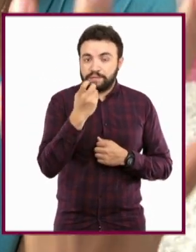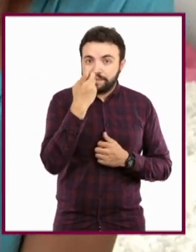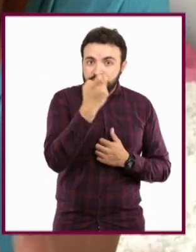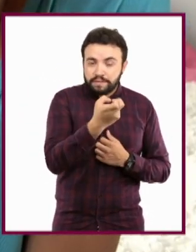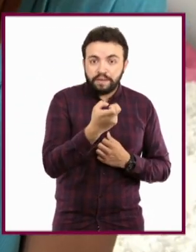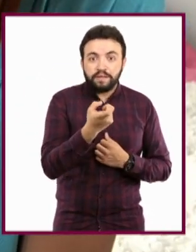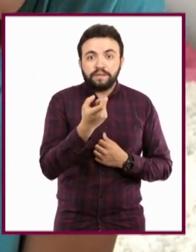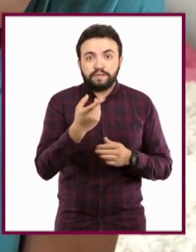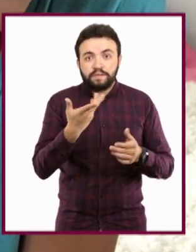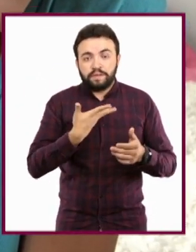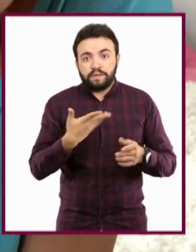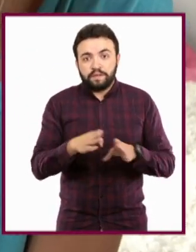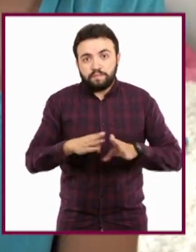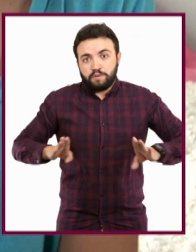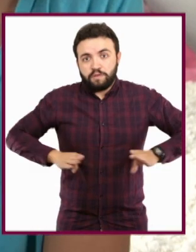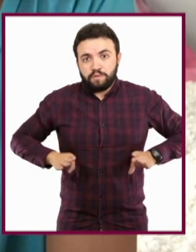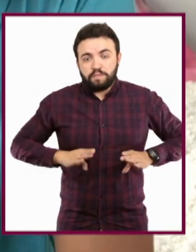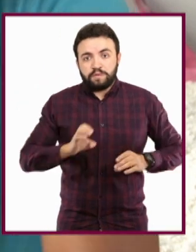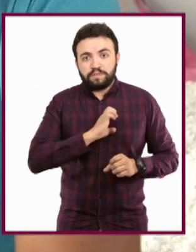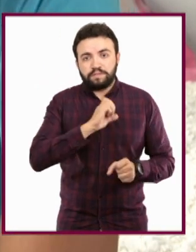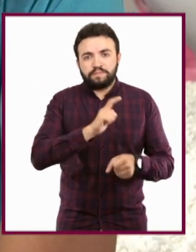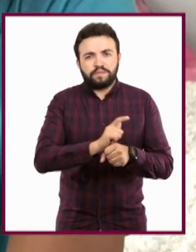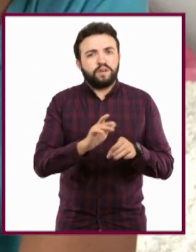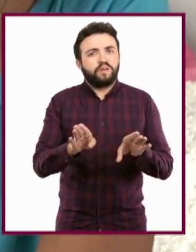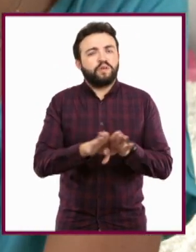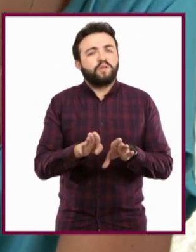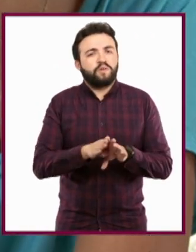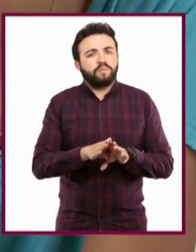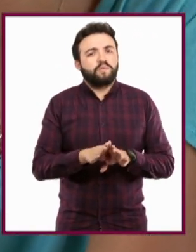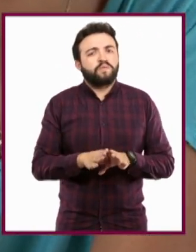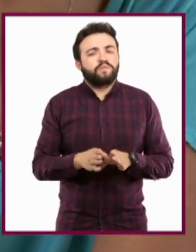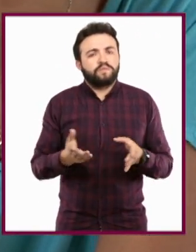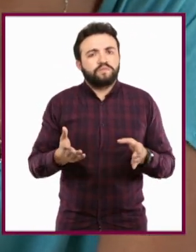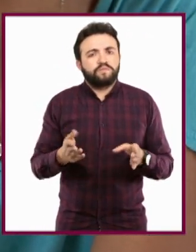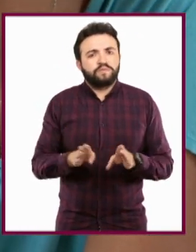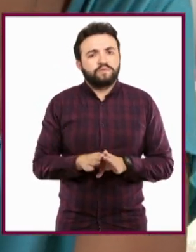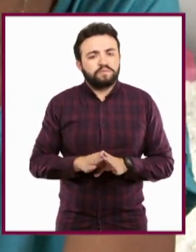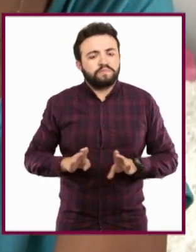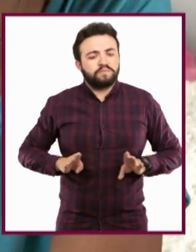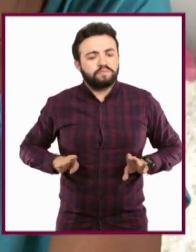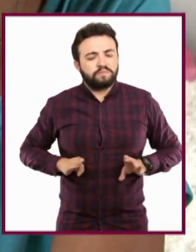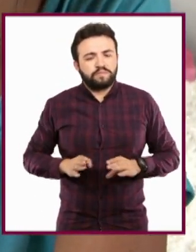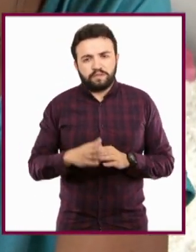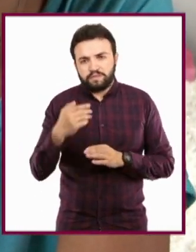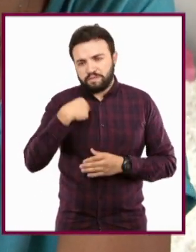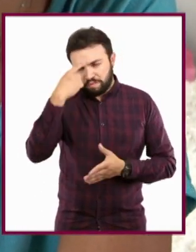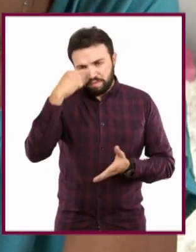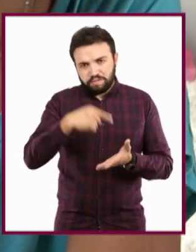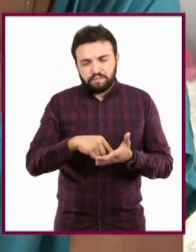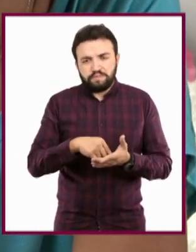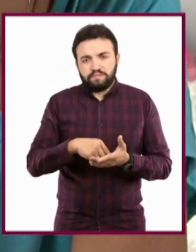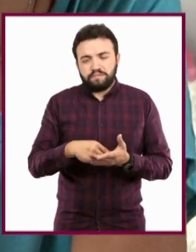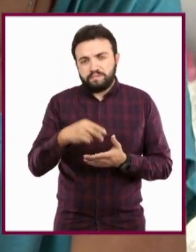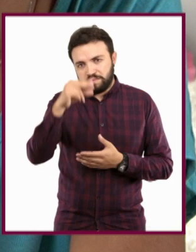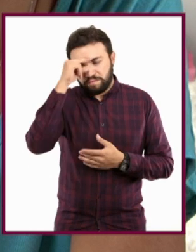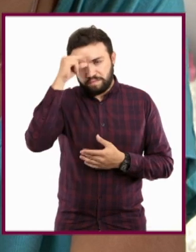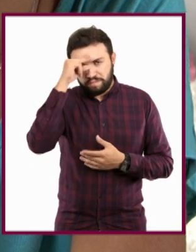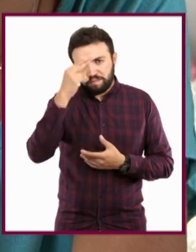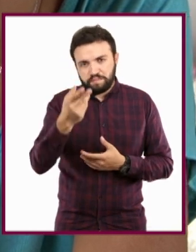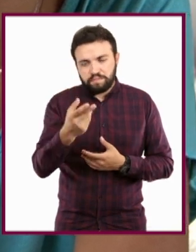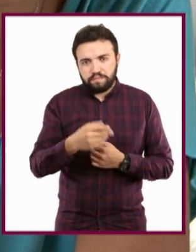se comportan de una manera especial. ¿Te digo cómo? Sí, yo me considero inteligente, espiritualmente